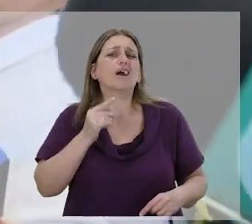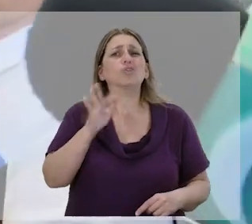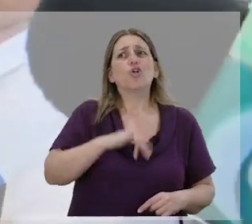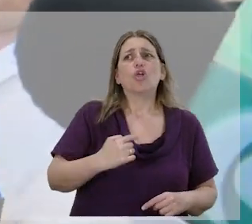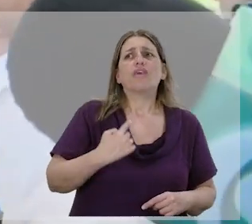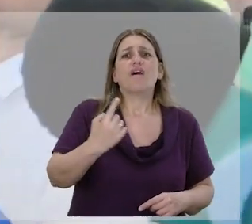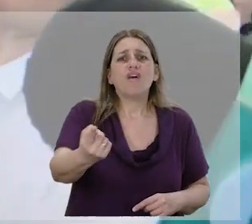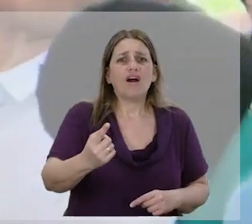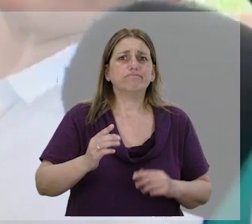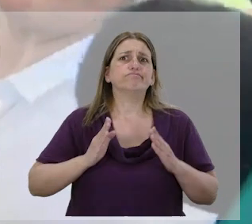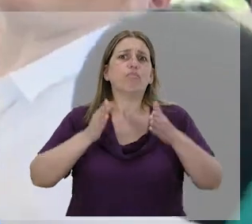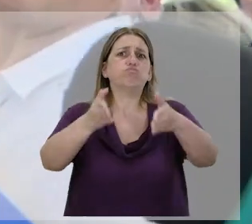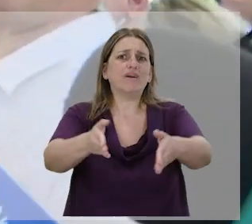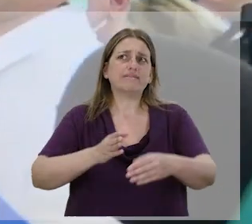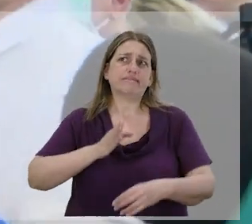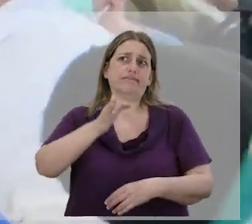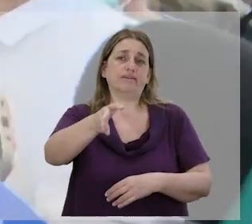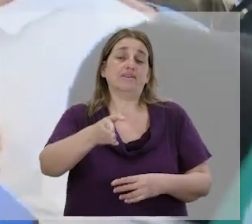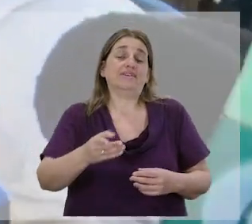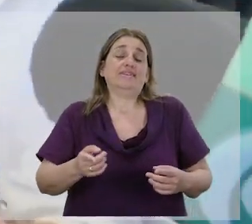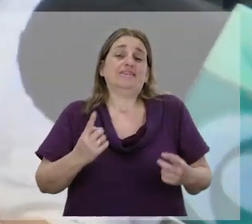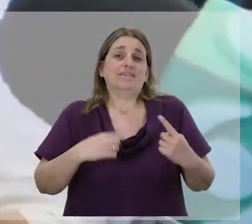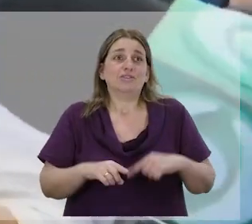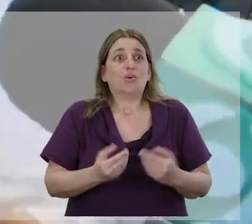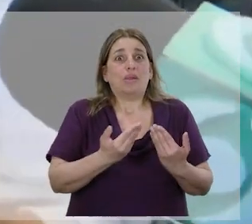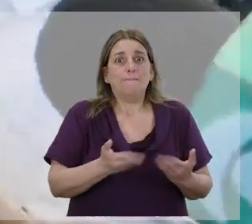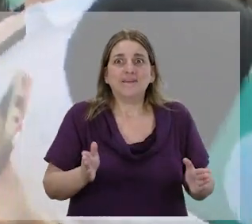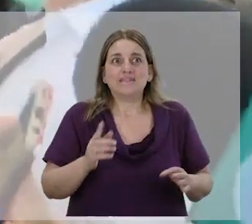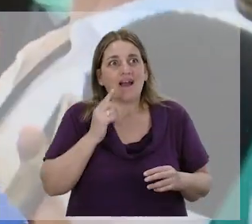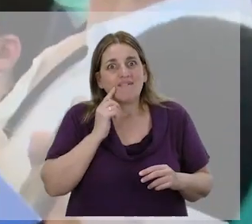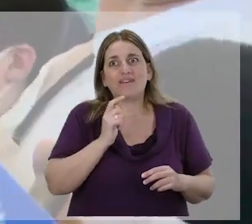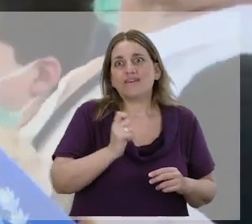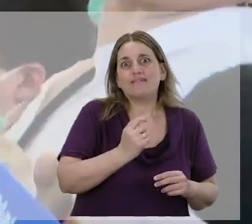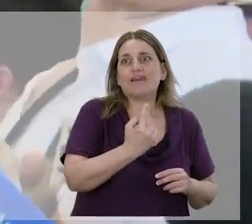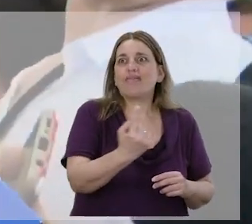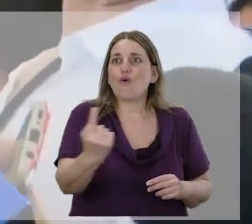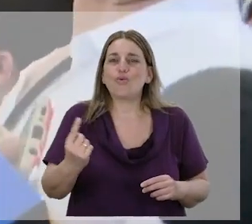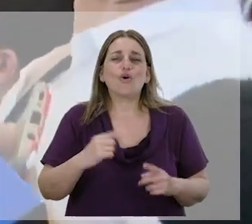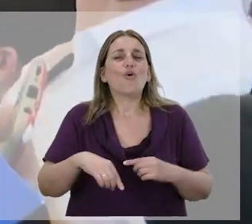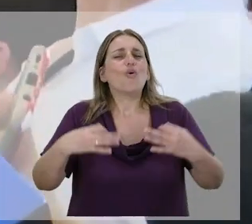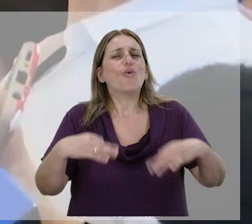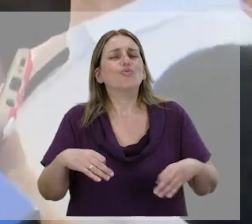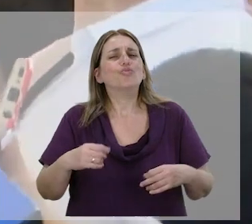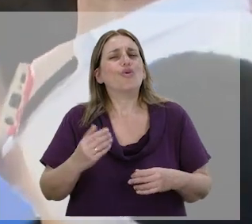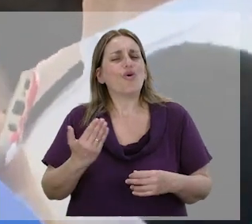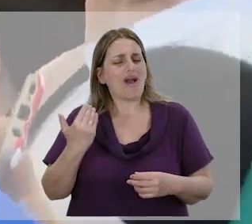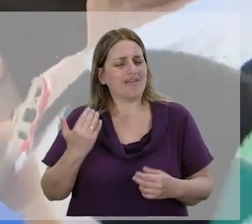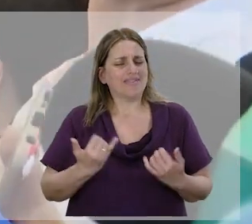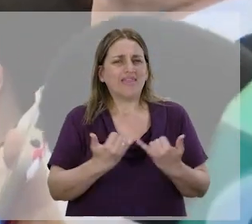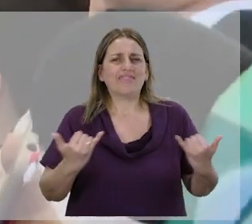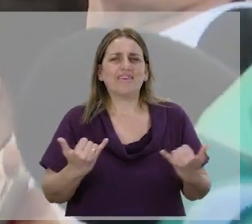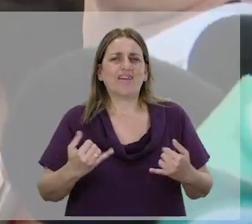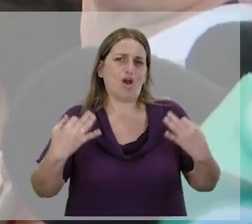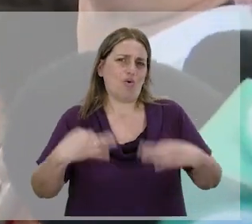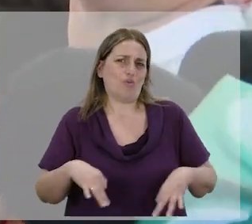mañana viene un uruguayo y me dice, mirá que yo hago changa todos los días al otro lado del puente. Mirá que yo, entonces, cuando empezás a estirar, el otro día se